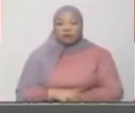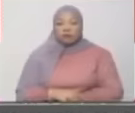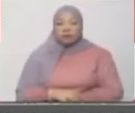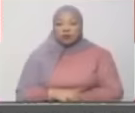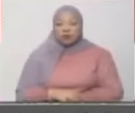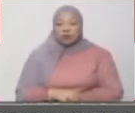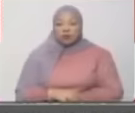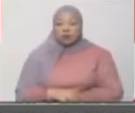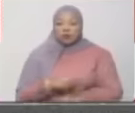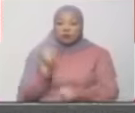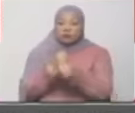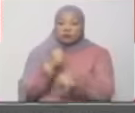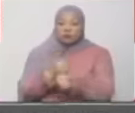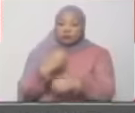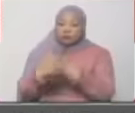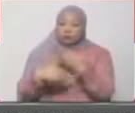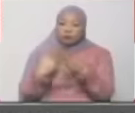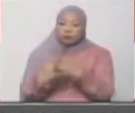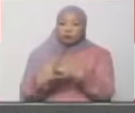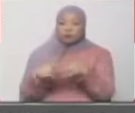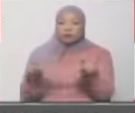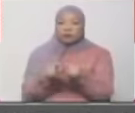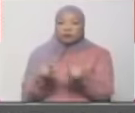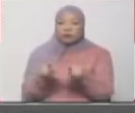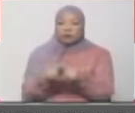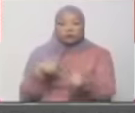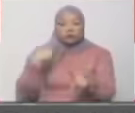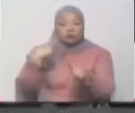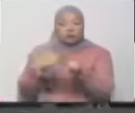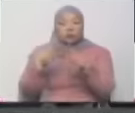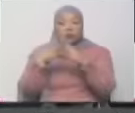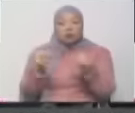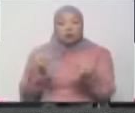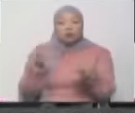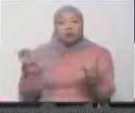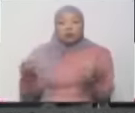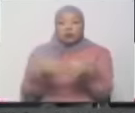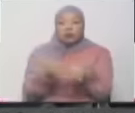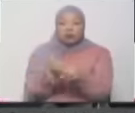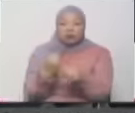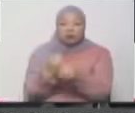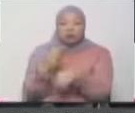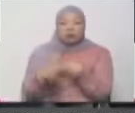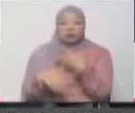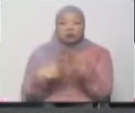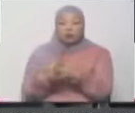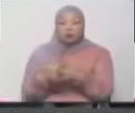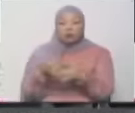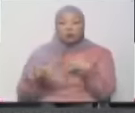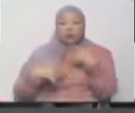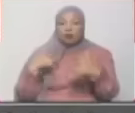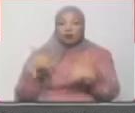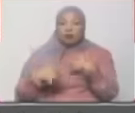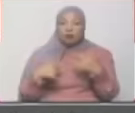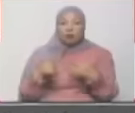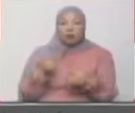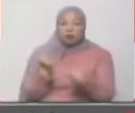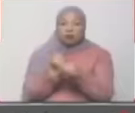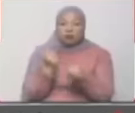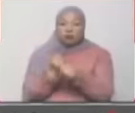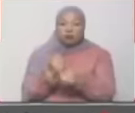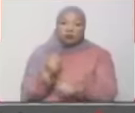De prioridad, en el marco de toda la jurra, en el marco de toda la actividad institucional, en